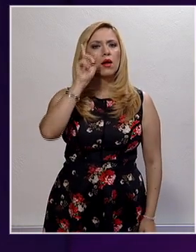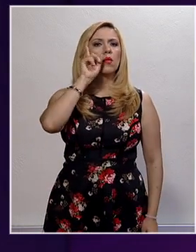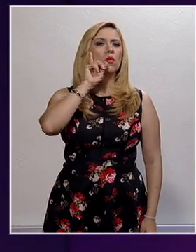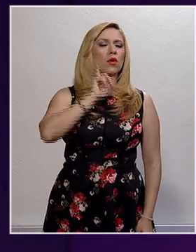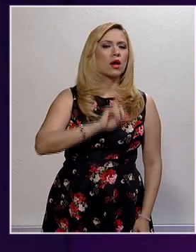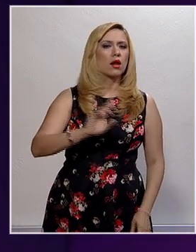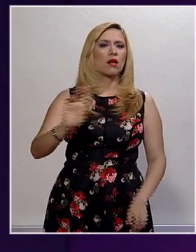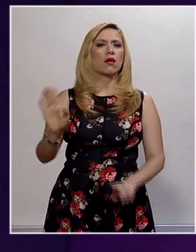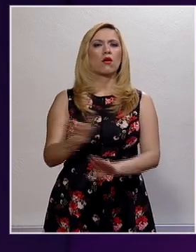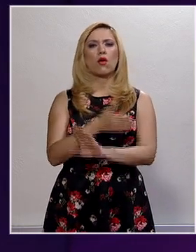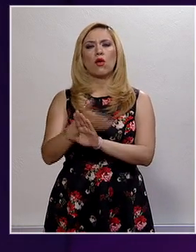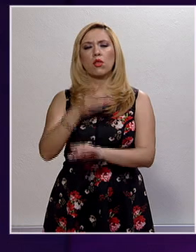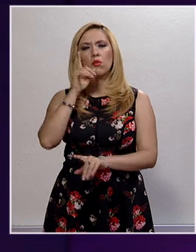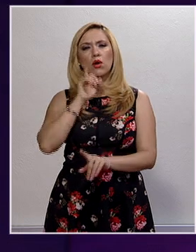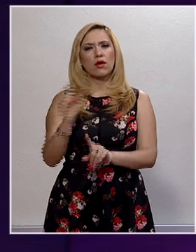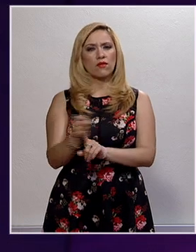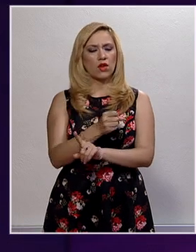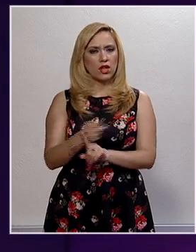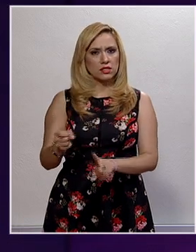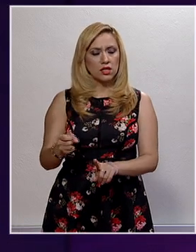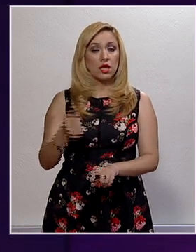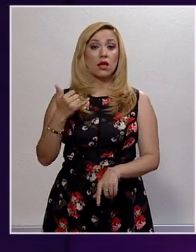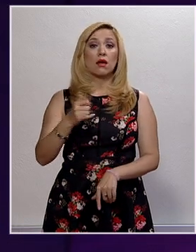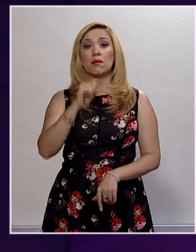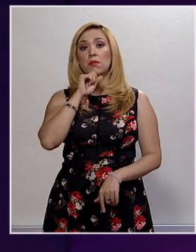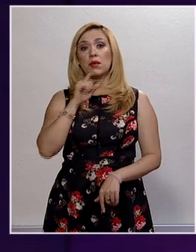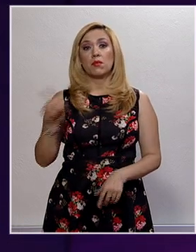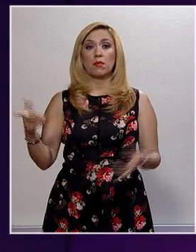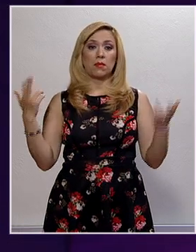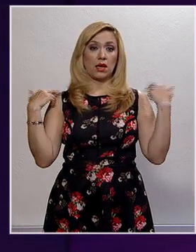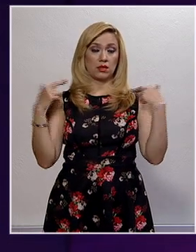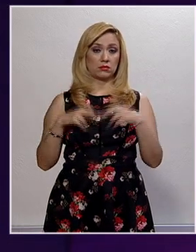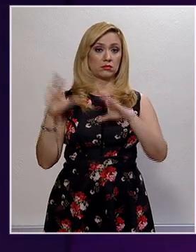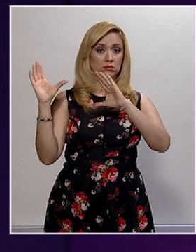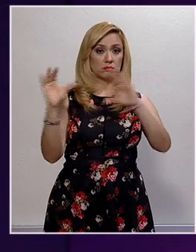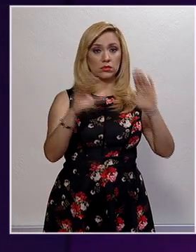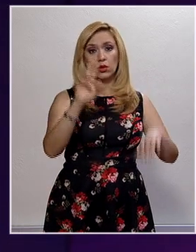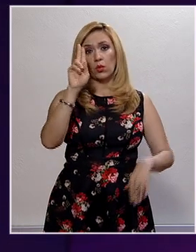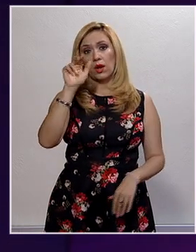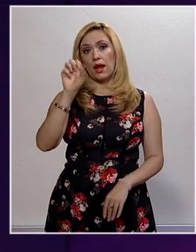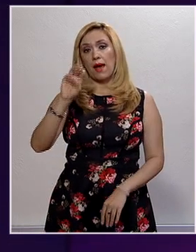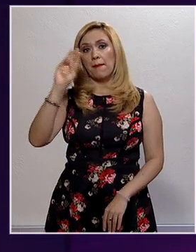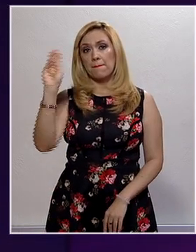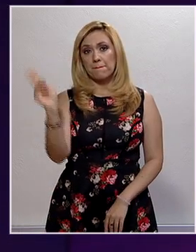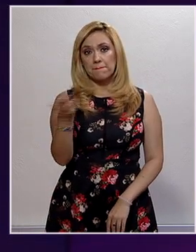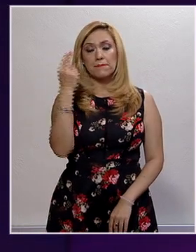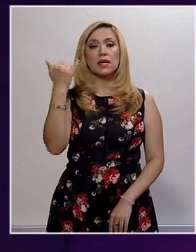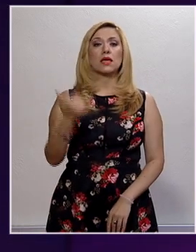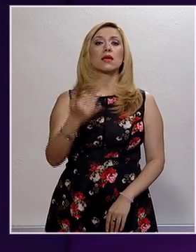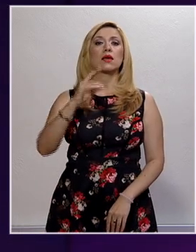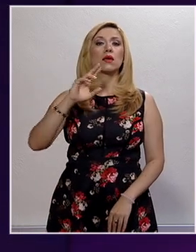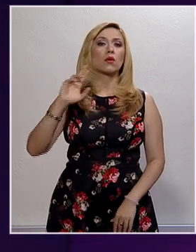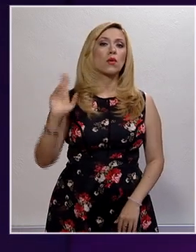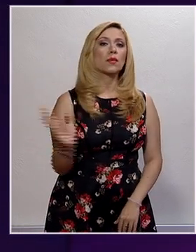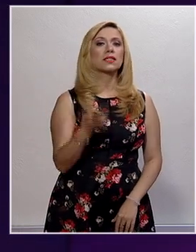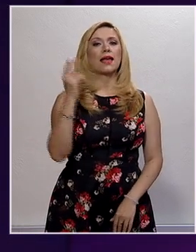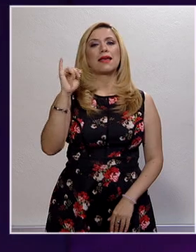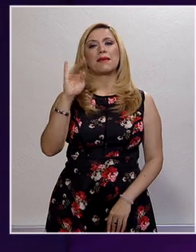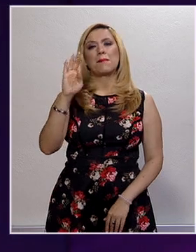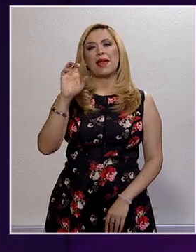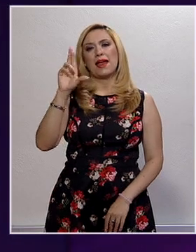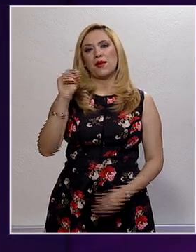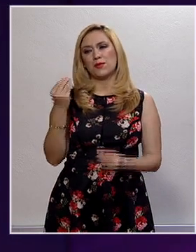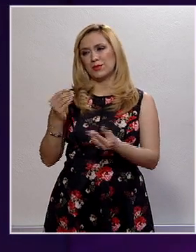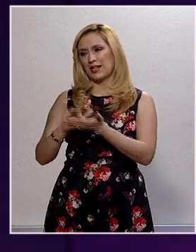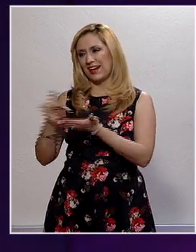violencia de género contra las mujeres. Y se ha desempeñado como catedrática en la UNAM y en la Universidad Iberoamericana. Muchas gracias por estar aquí, Ceci. Gracias por